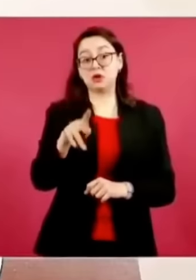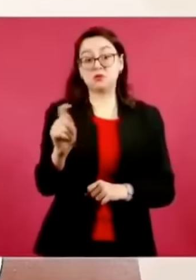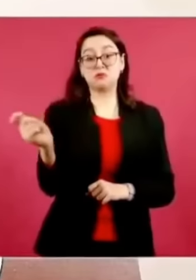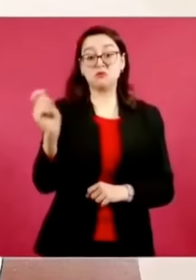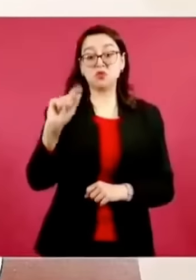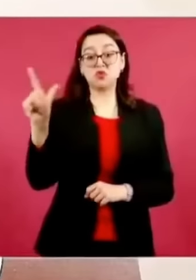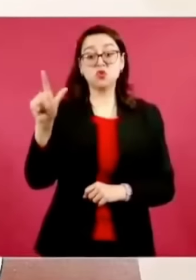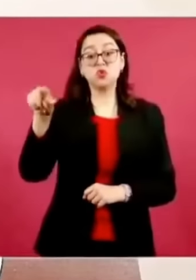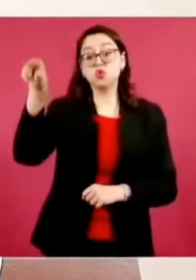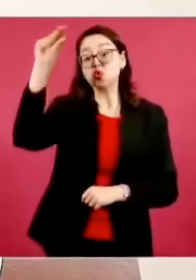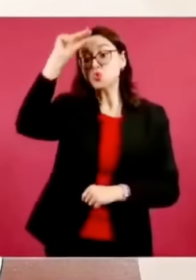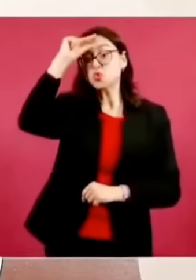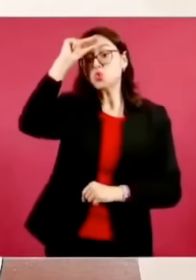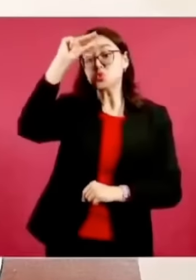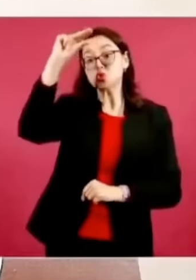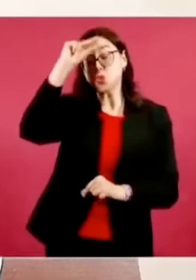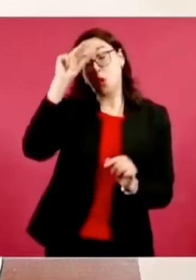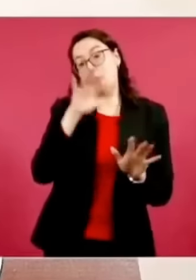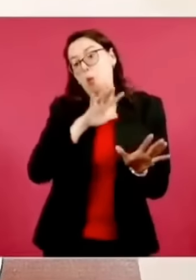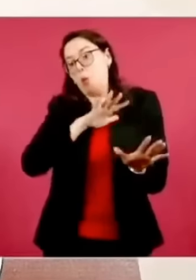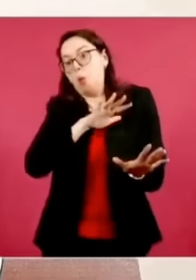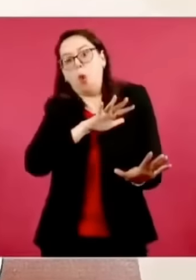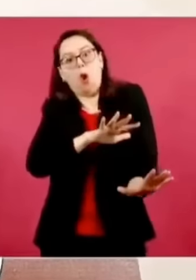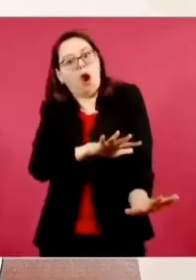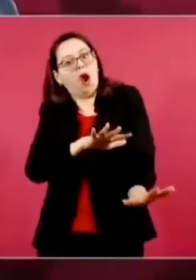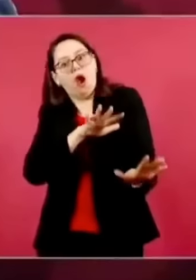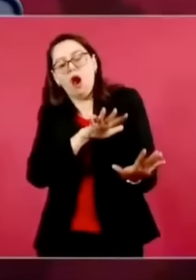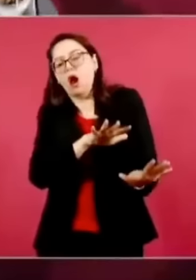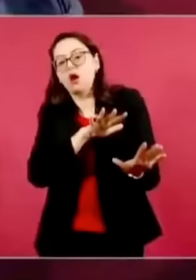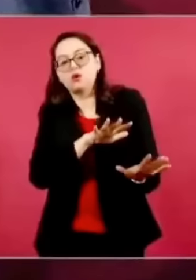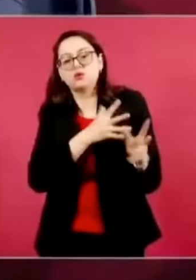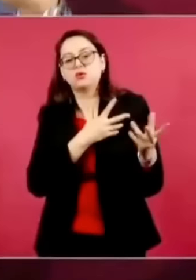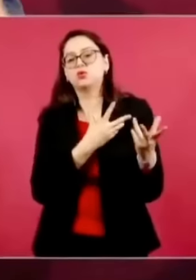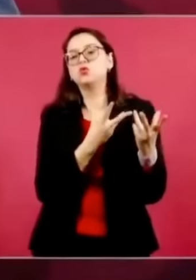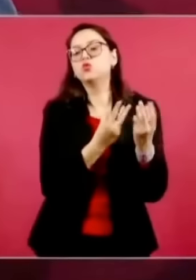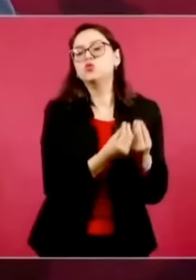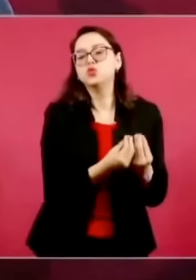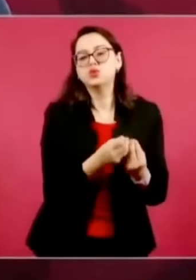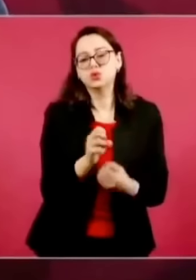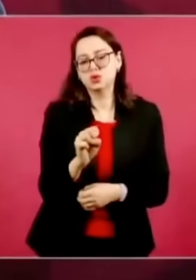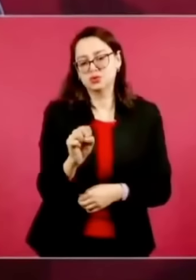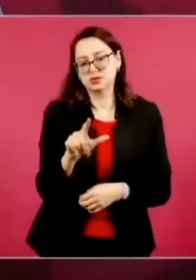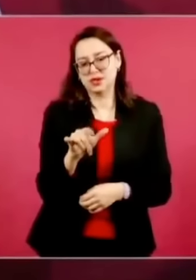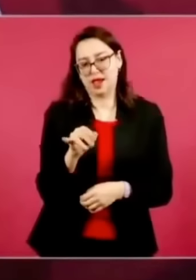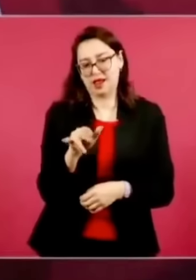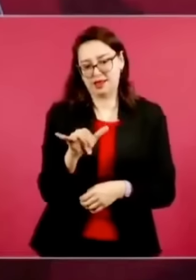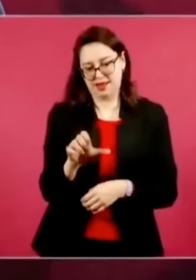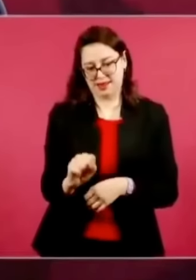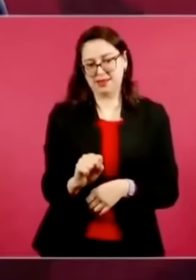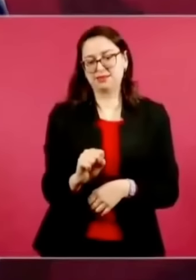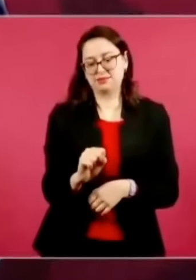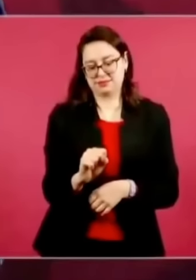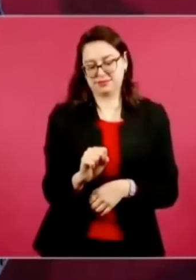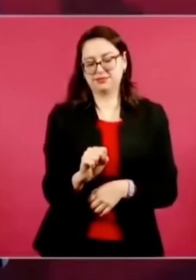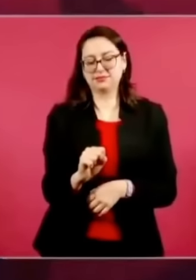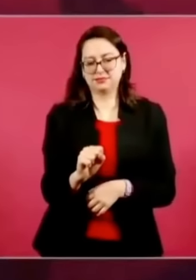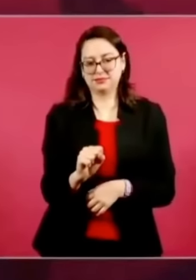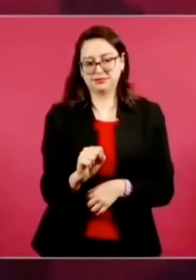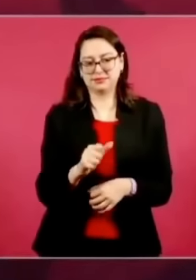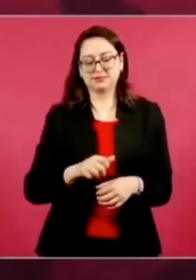orgánico, defensor del régimen, con Salinas de Gortari.